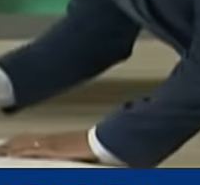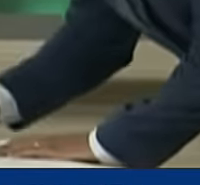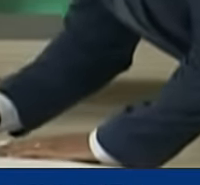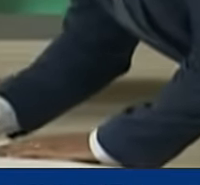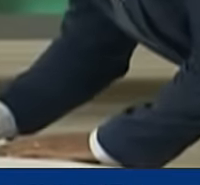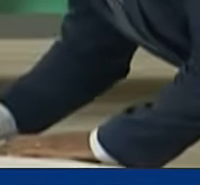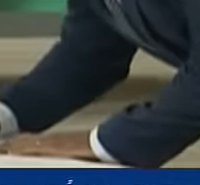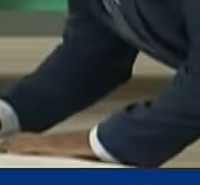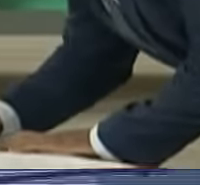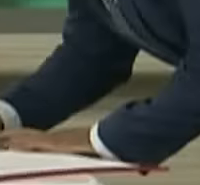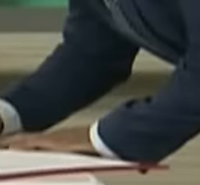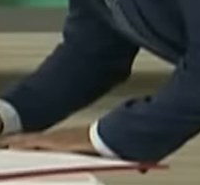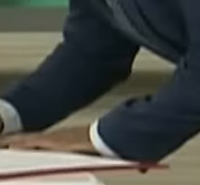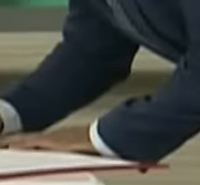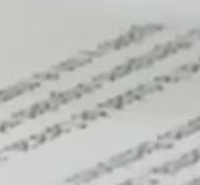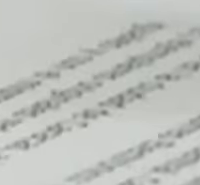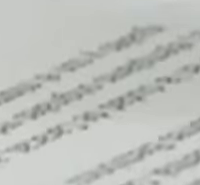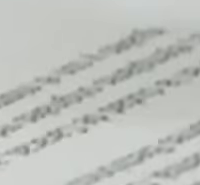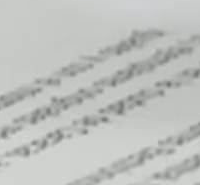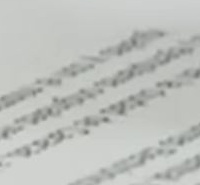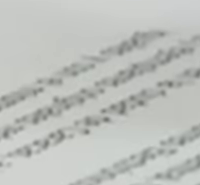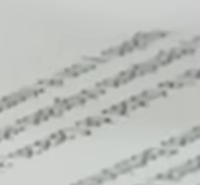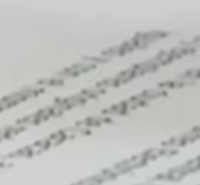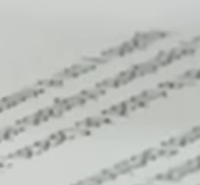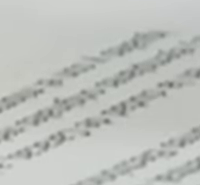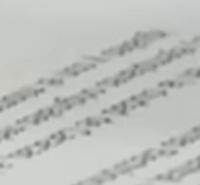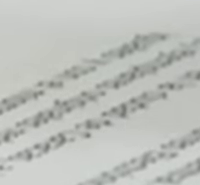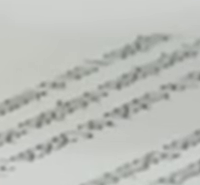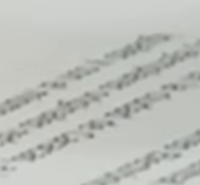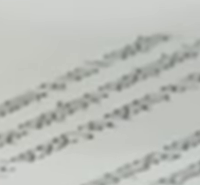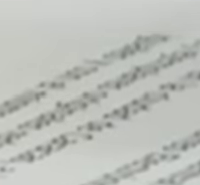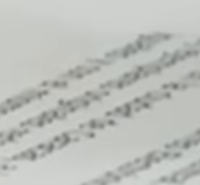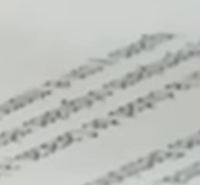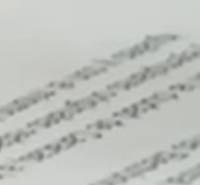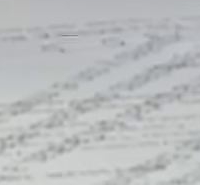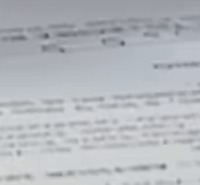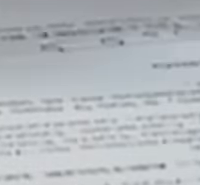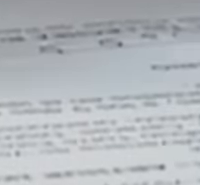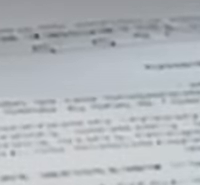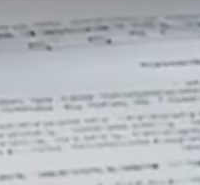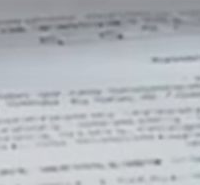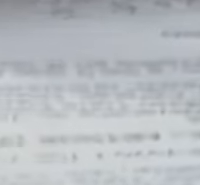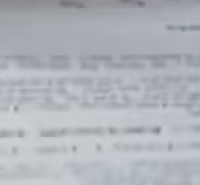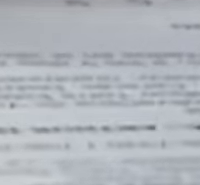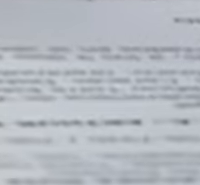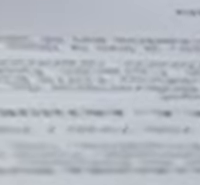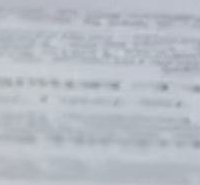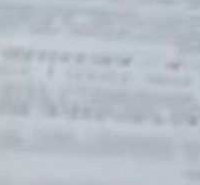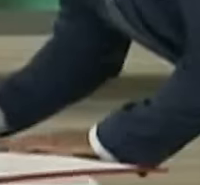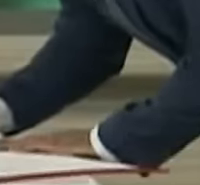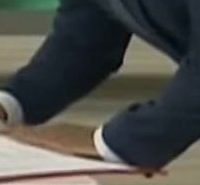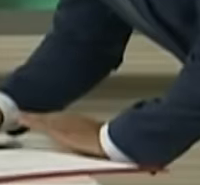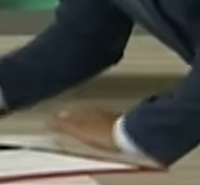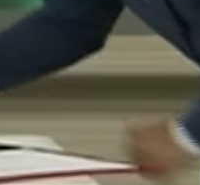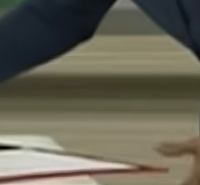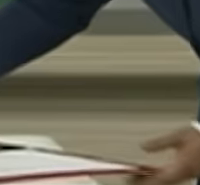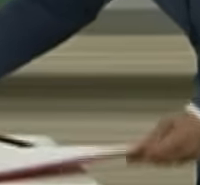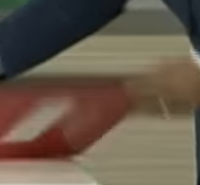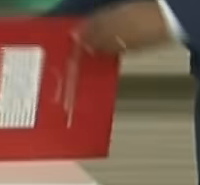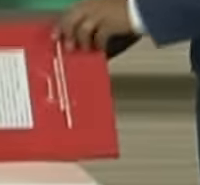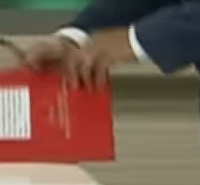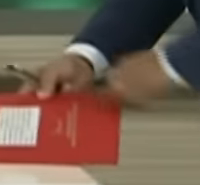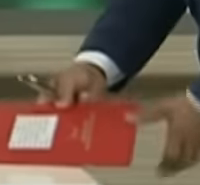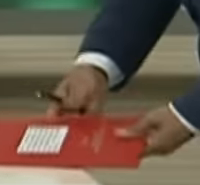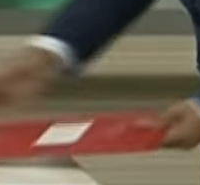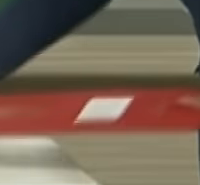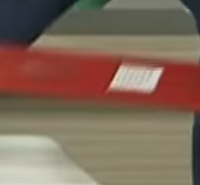ubicada al noreste del estado del Tamacuro, y será ejecutado entre el Ministerio del Poder Popular de Petróleo y la empresa Beneoranto Petroleum.